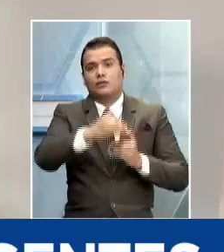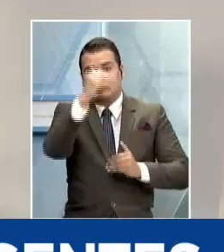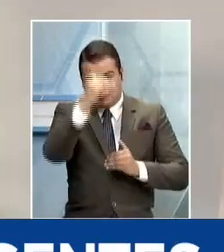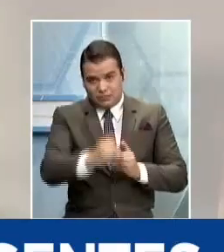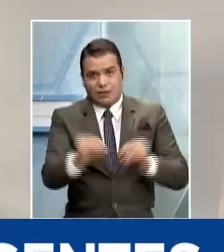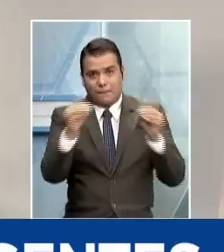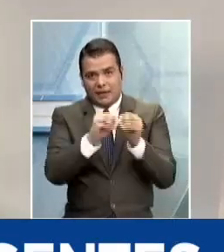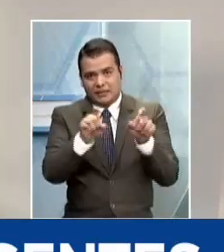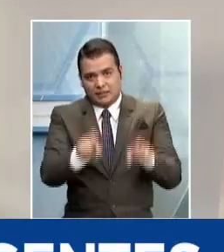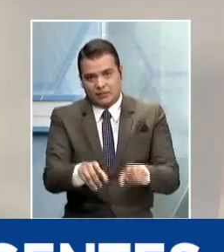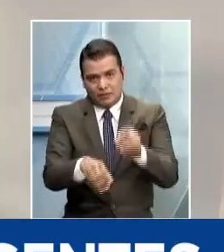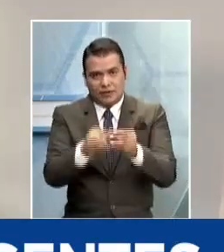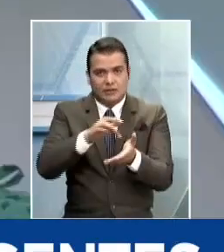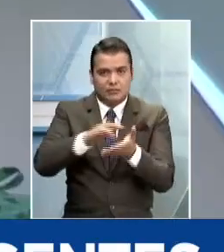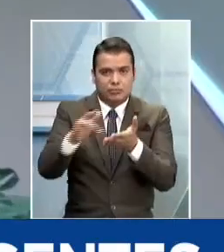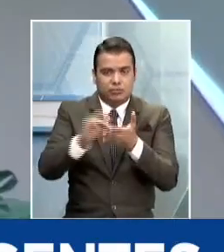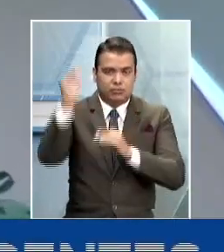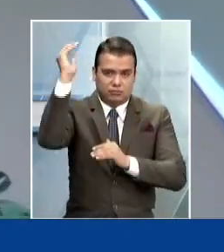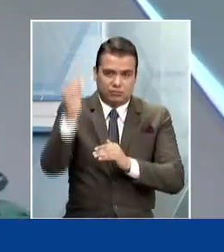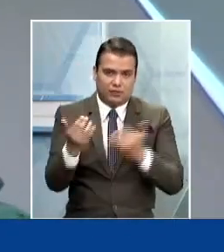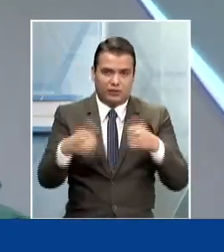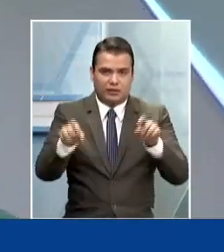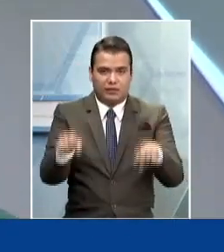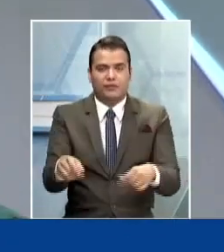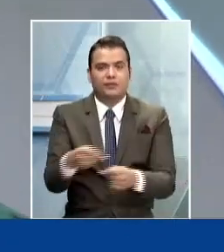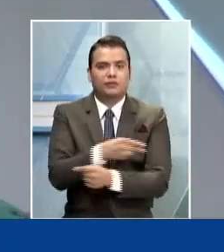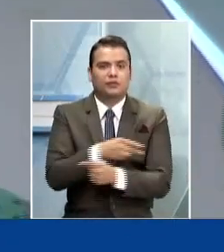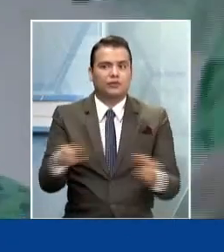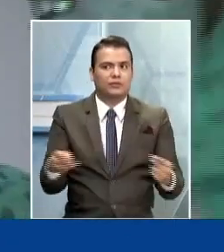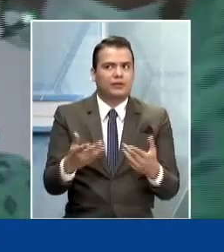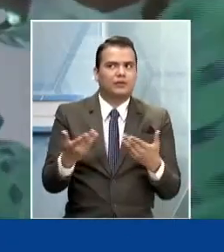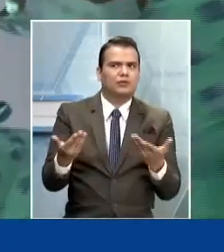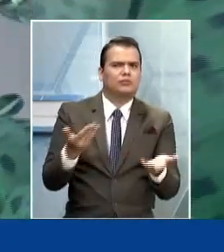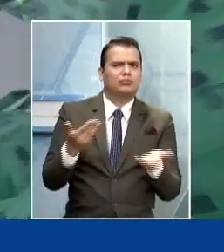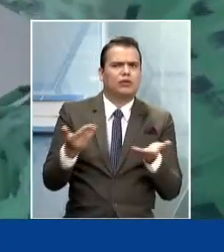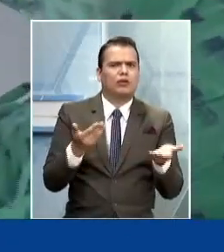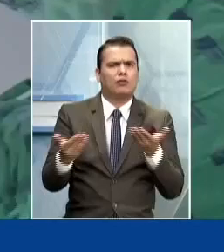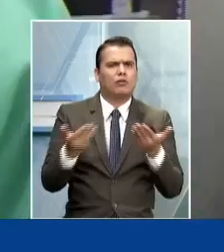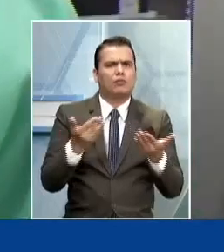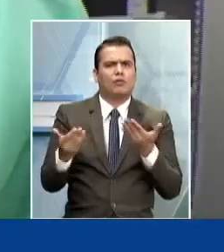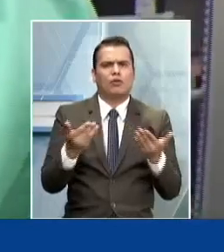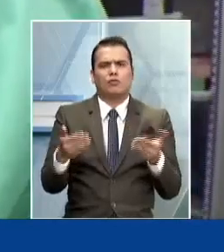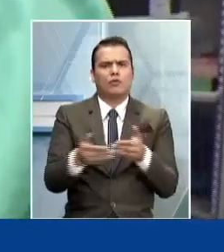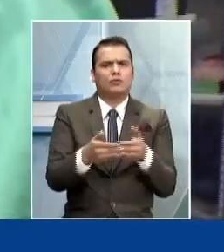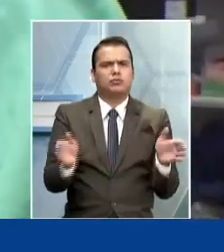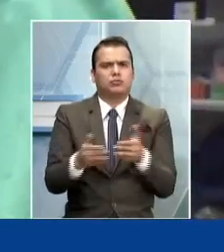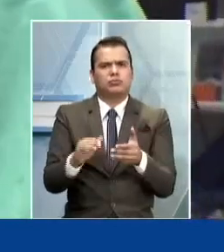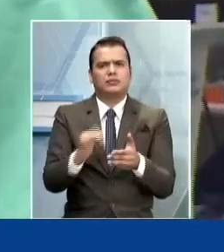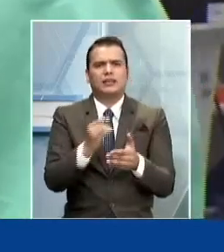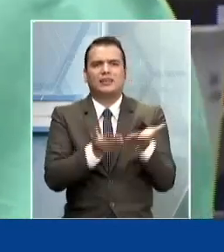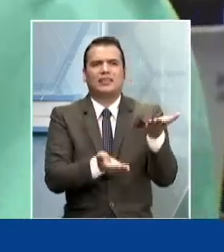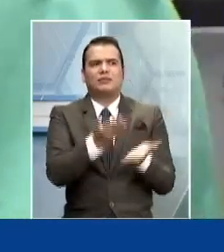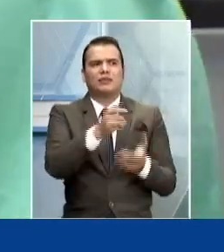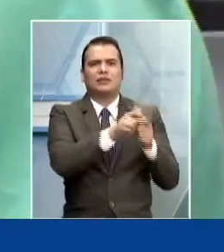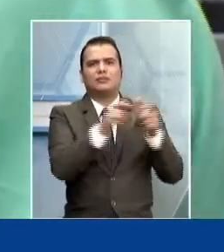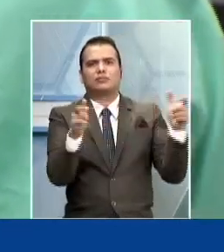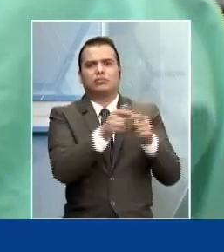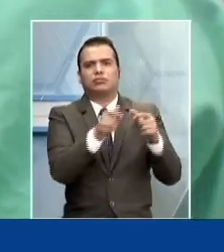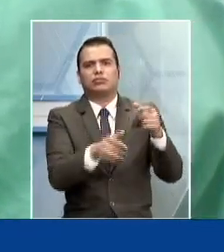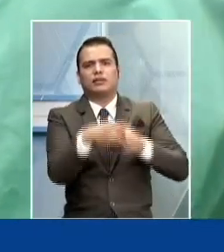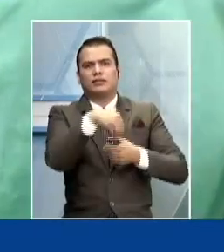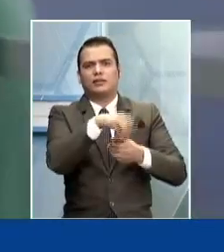y que nuestra alerta pueda bajarse. Las próximas 2 semanas serán decisivas para seguir ampliando el rango de cirugías que podrían realizarse en